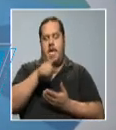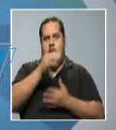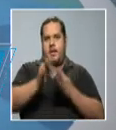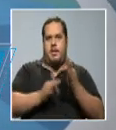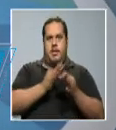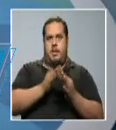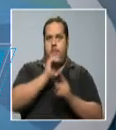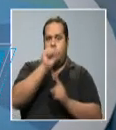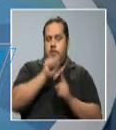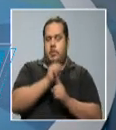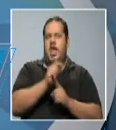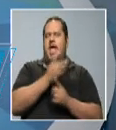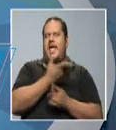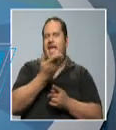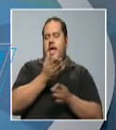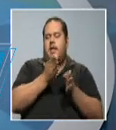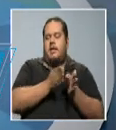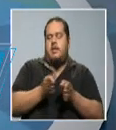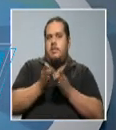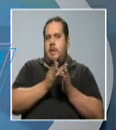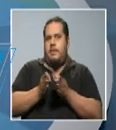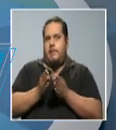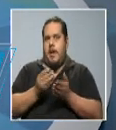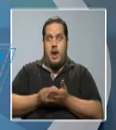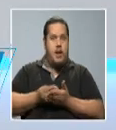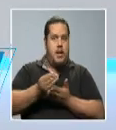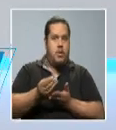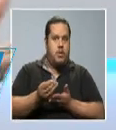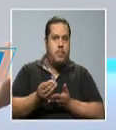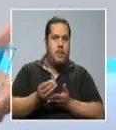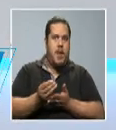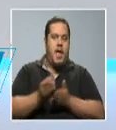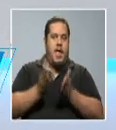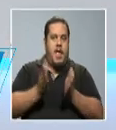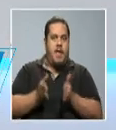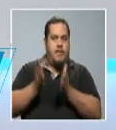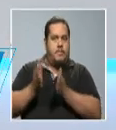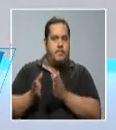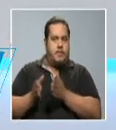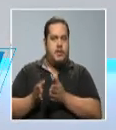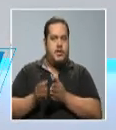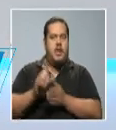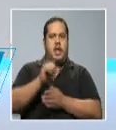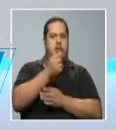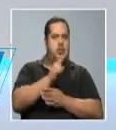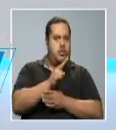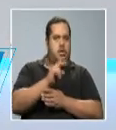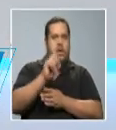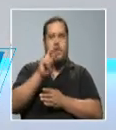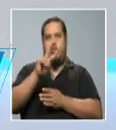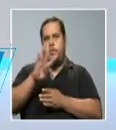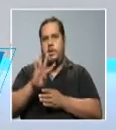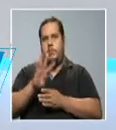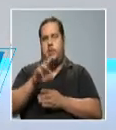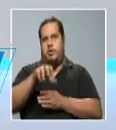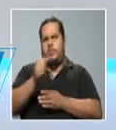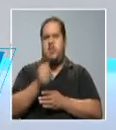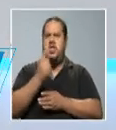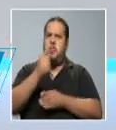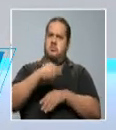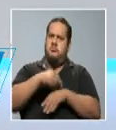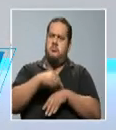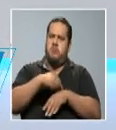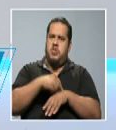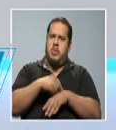casos es planificar la compra en plazos, ojalá, entre los 12 y los 24 meses, que es un tiempo